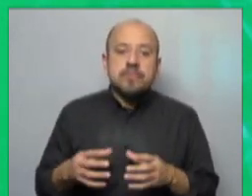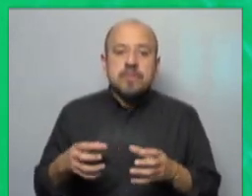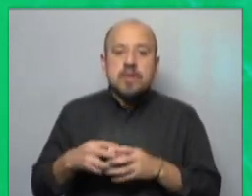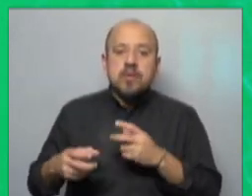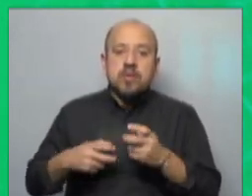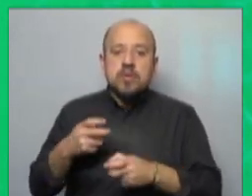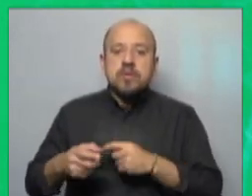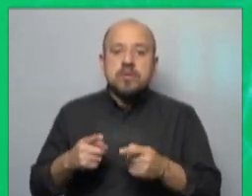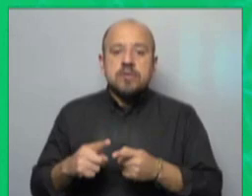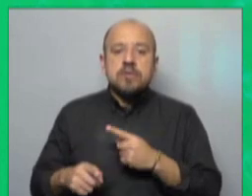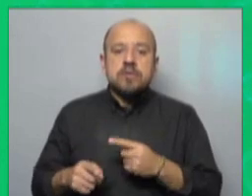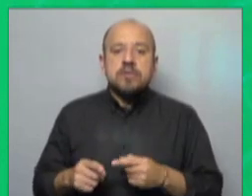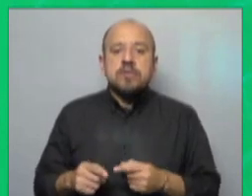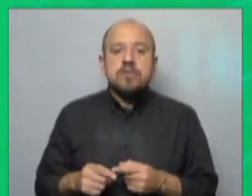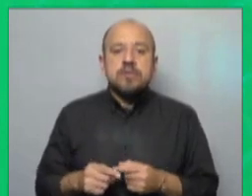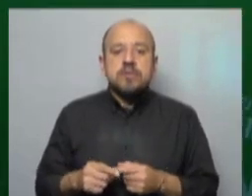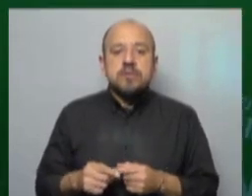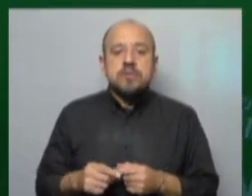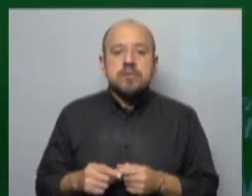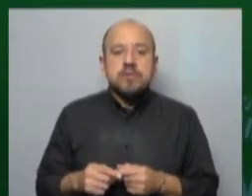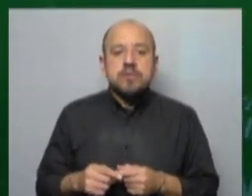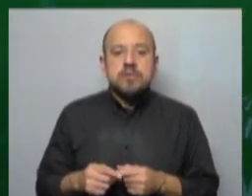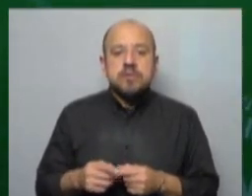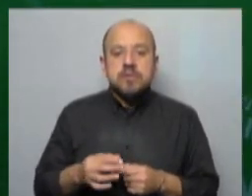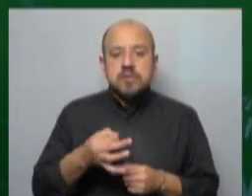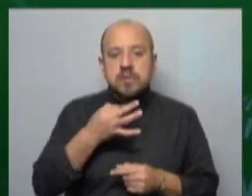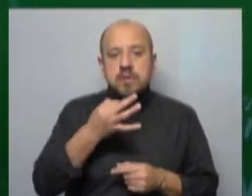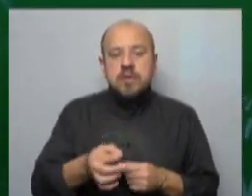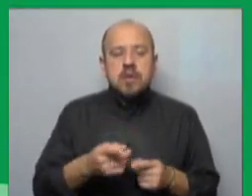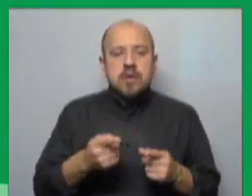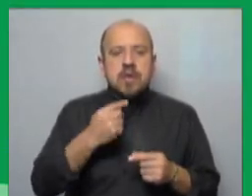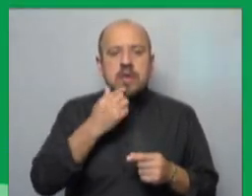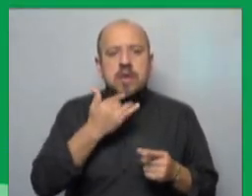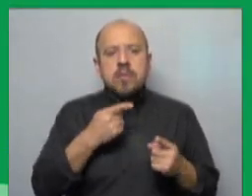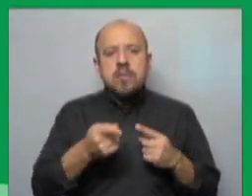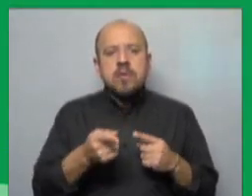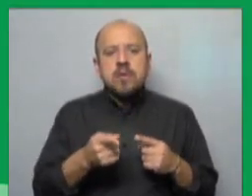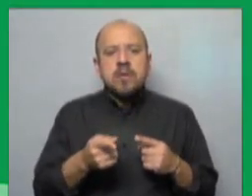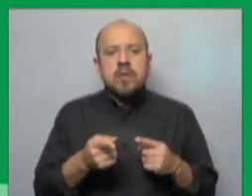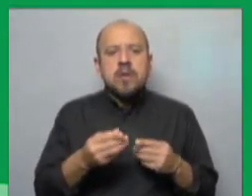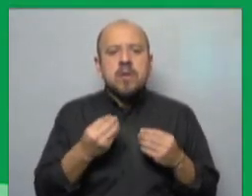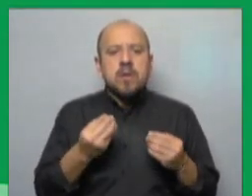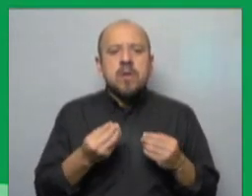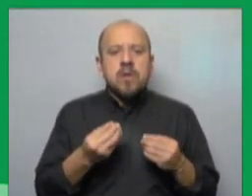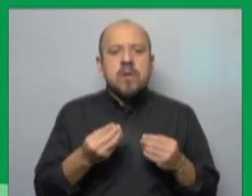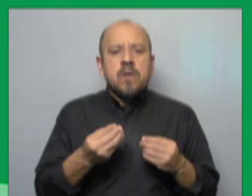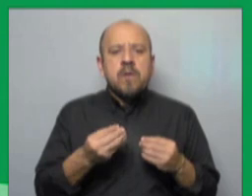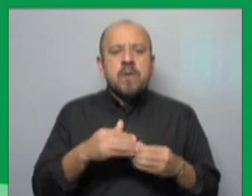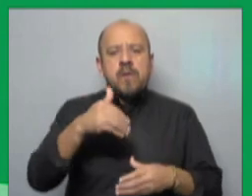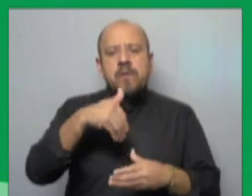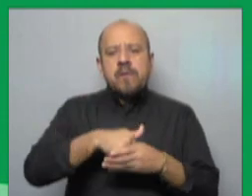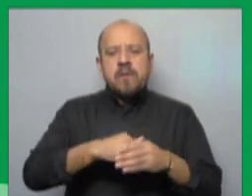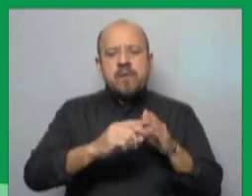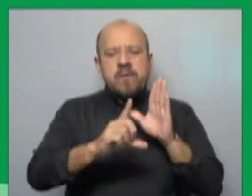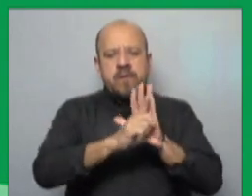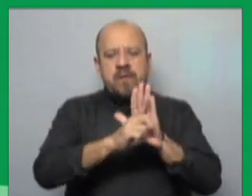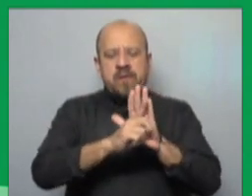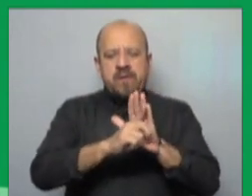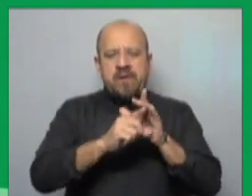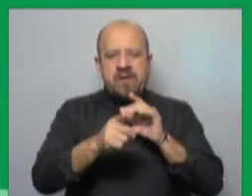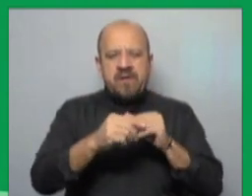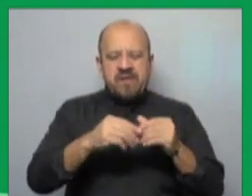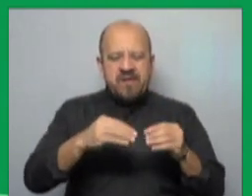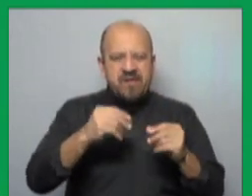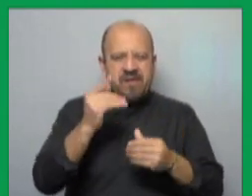coalición de gobierno cuando te escuchaba eduardo hablando de poner como ejemplo cómo se votó esa ley de prioridad para los suelos